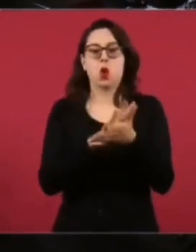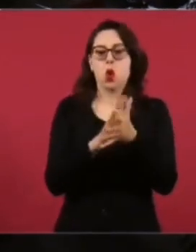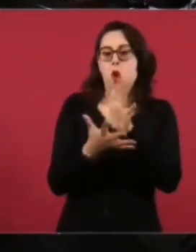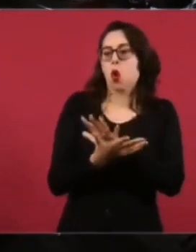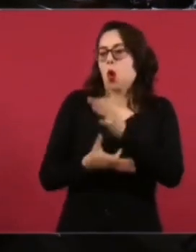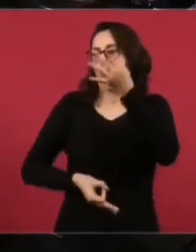Gracias.